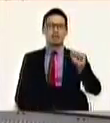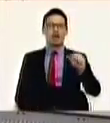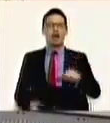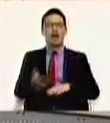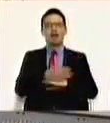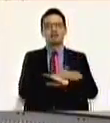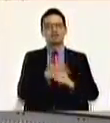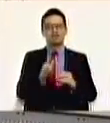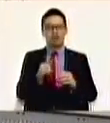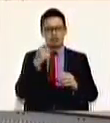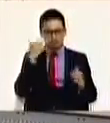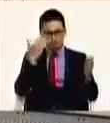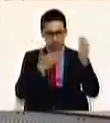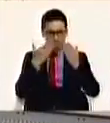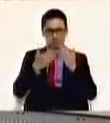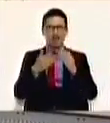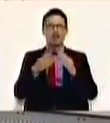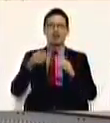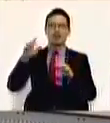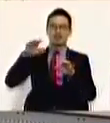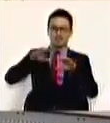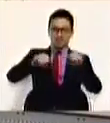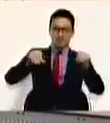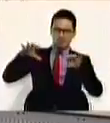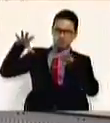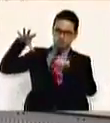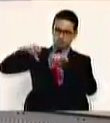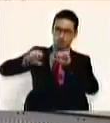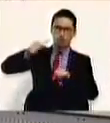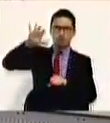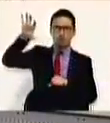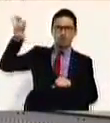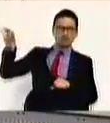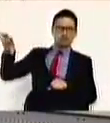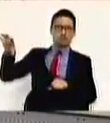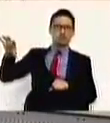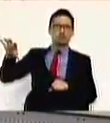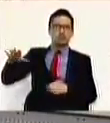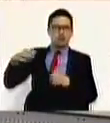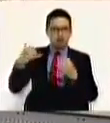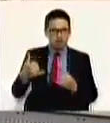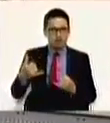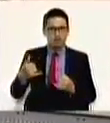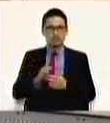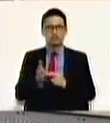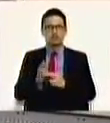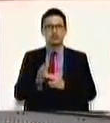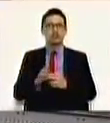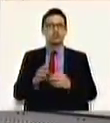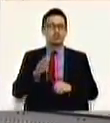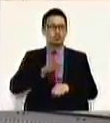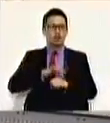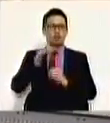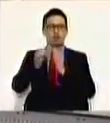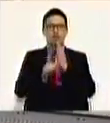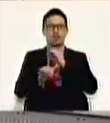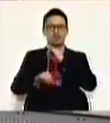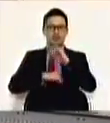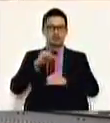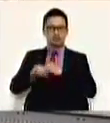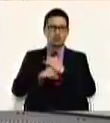recientes estudios el fenómeno de extranjerización de la tierra en África y lo que padecen. Tienen que armar programas internacionales